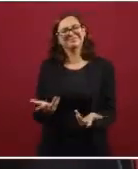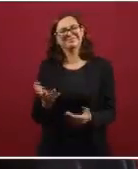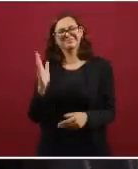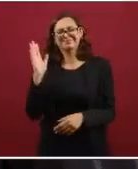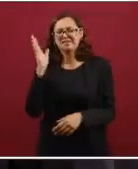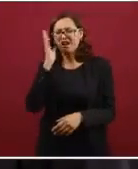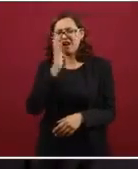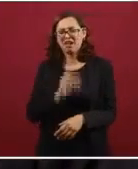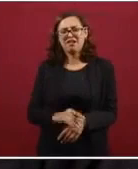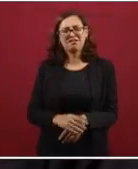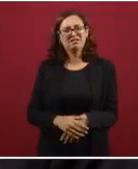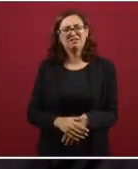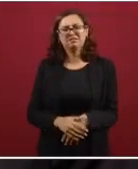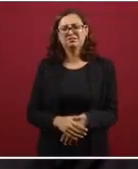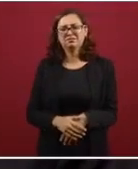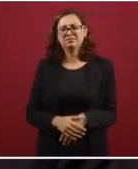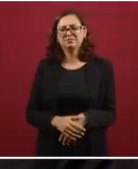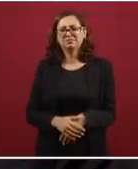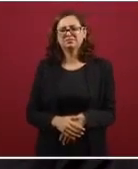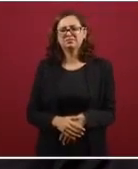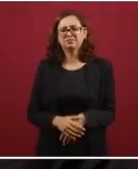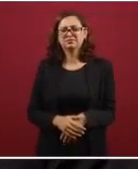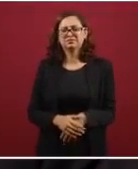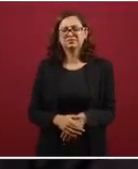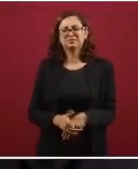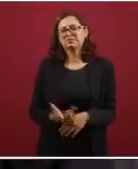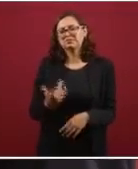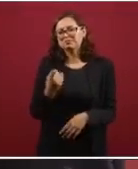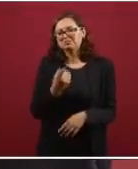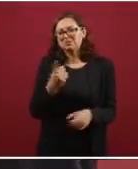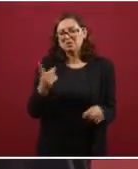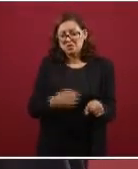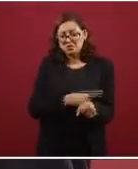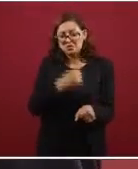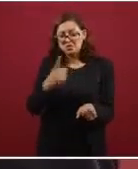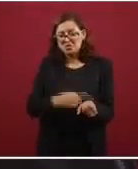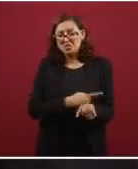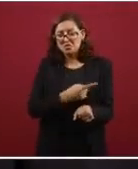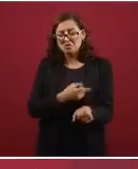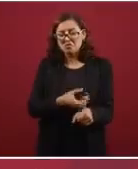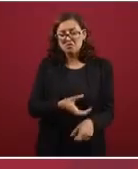donde tomar un refresco